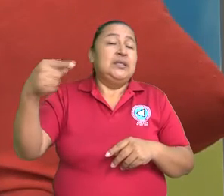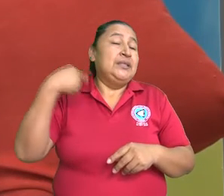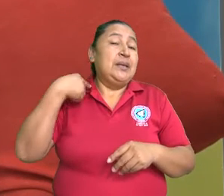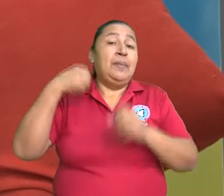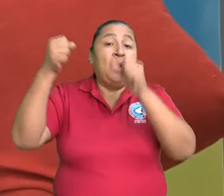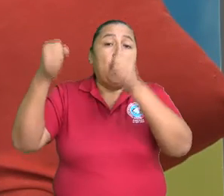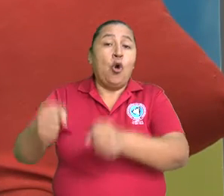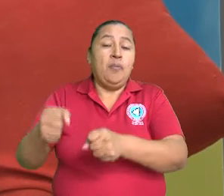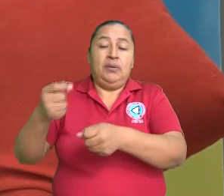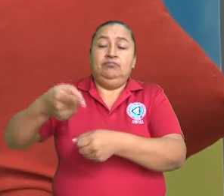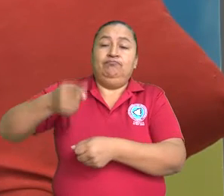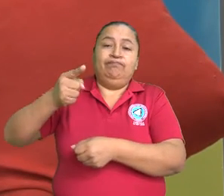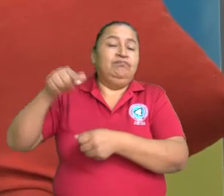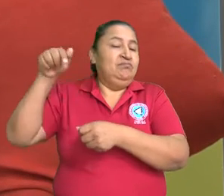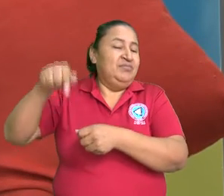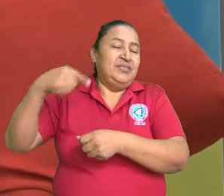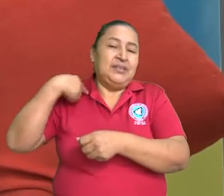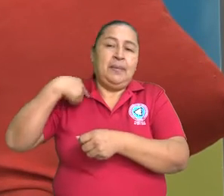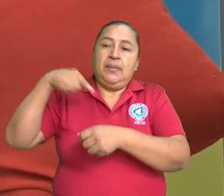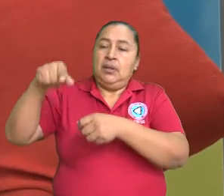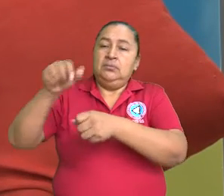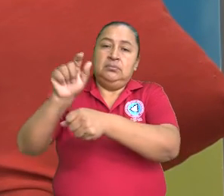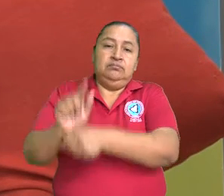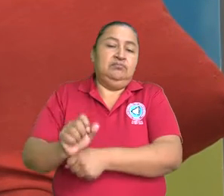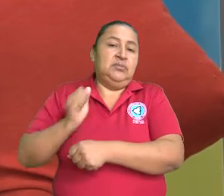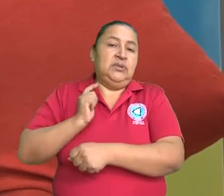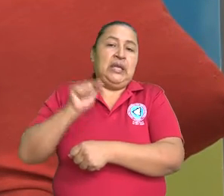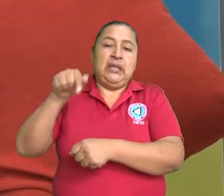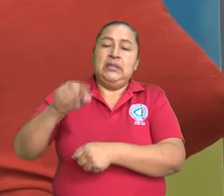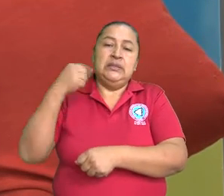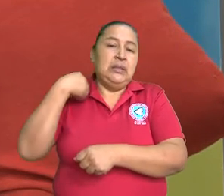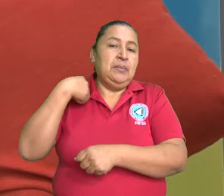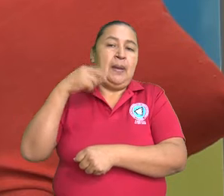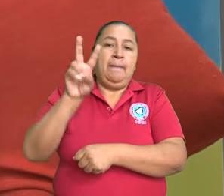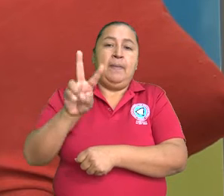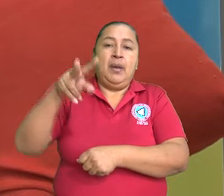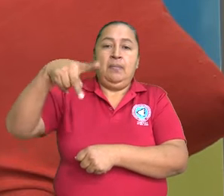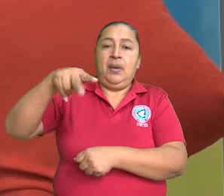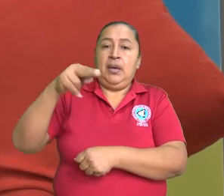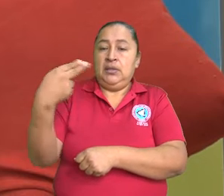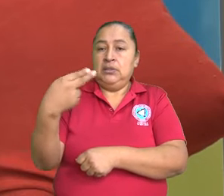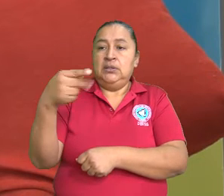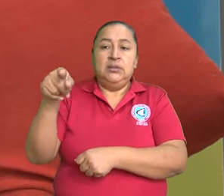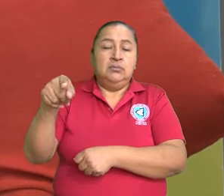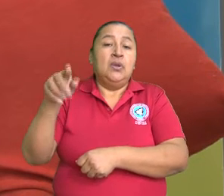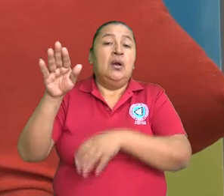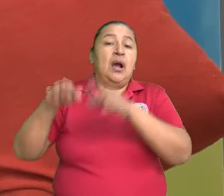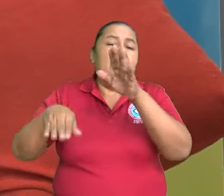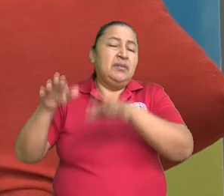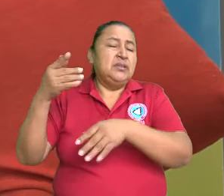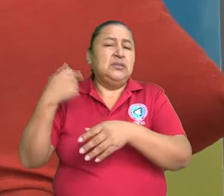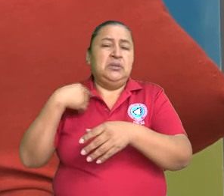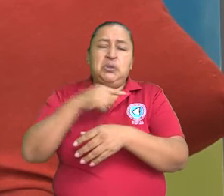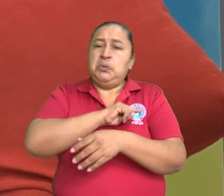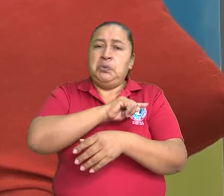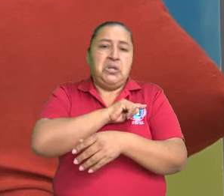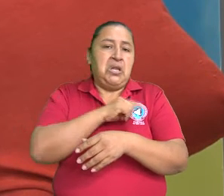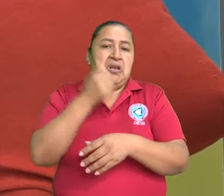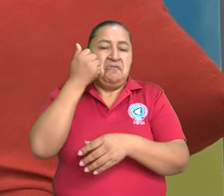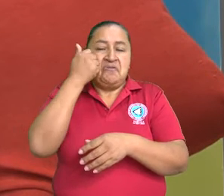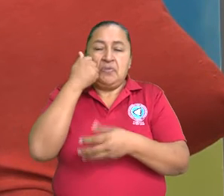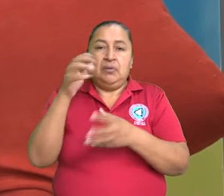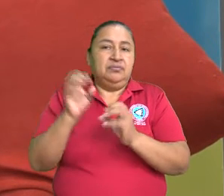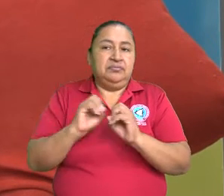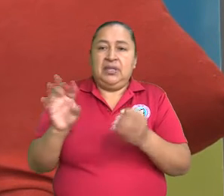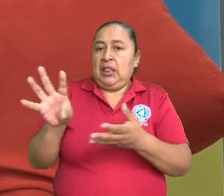son portadores. Los hombres son portadores, generalmente muy poco frecuente ellos padecen la infección.